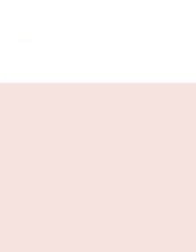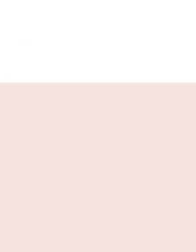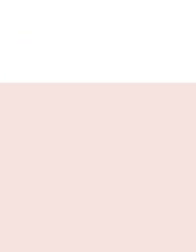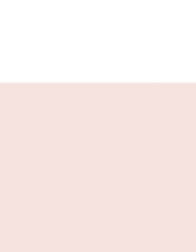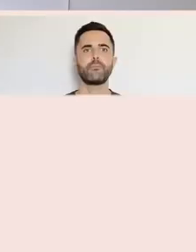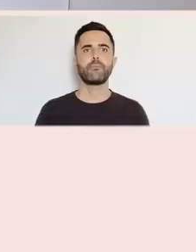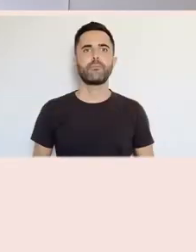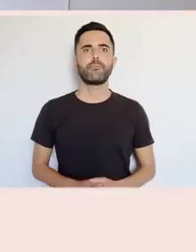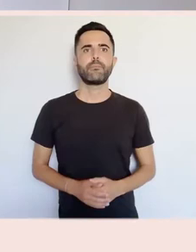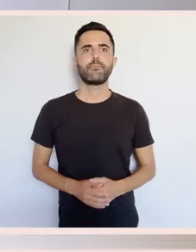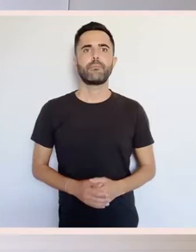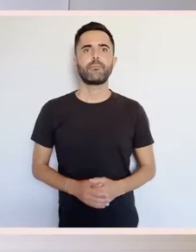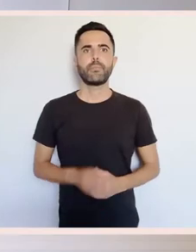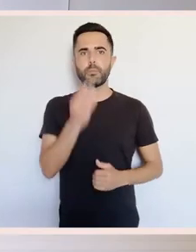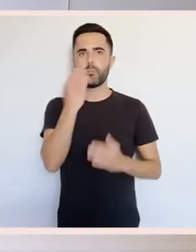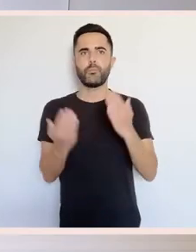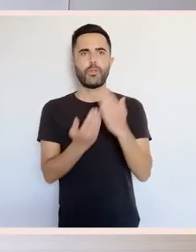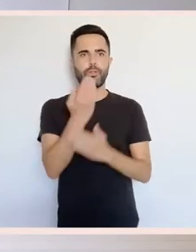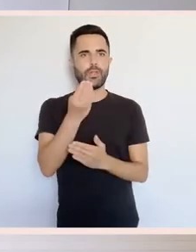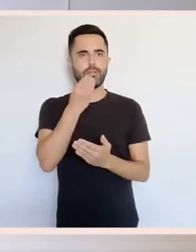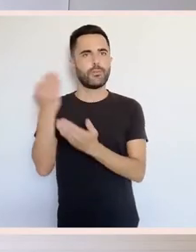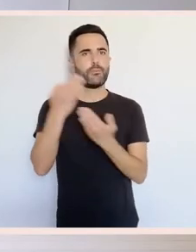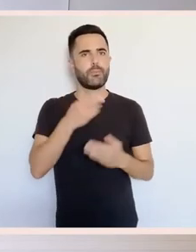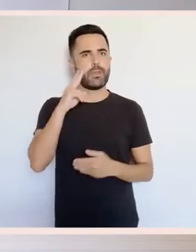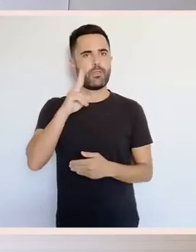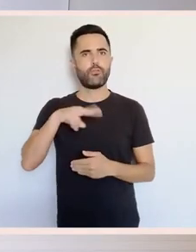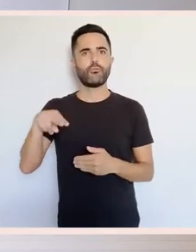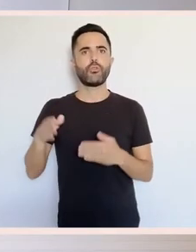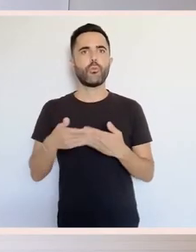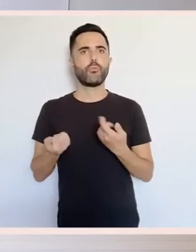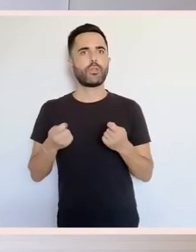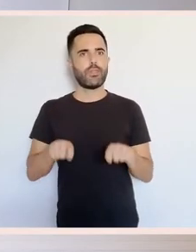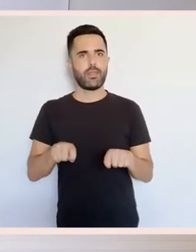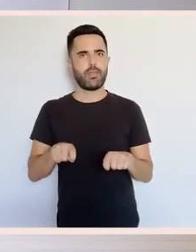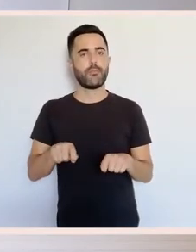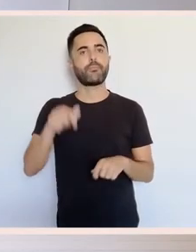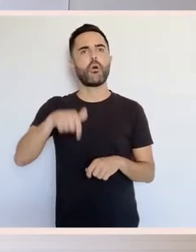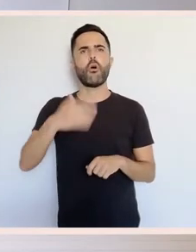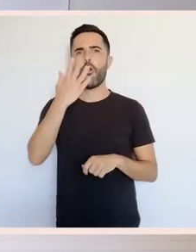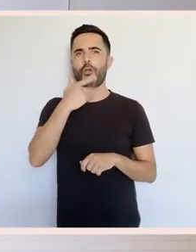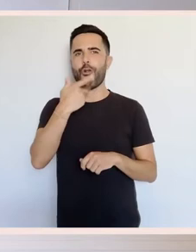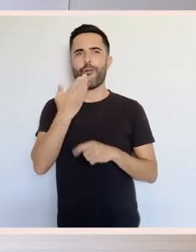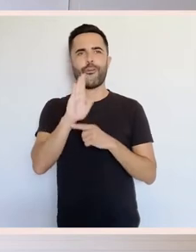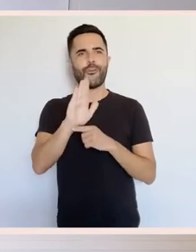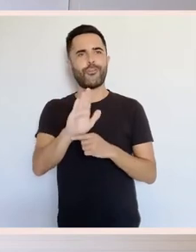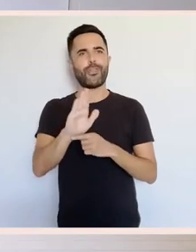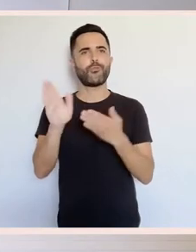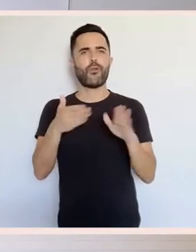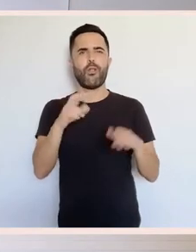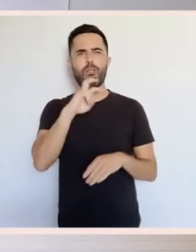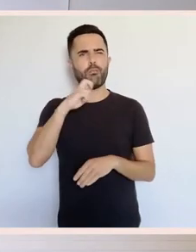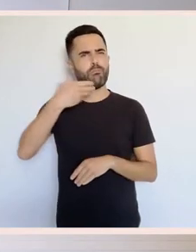Sargadelos Bo día, benvidos e benvidas ao Museo a porta fechada. Oxe imos a conhecer